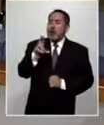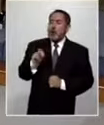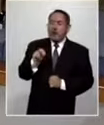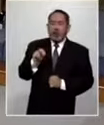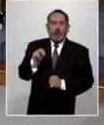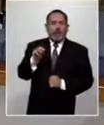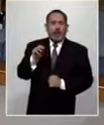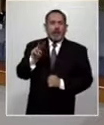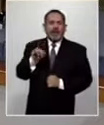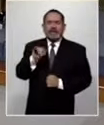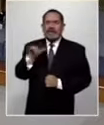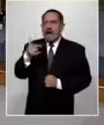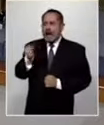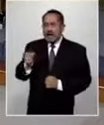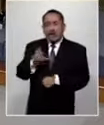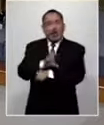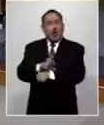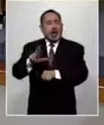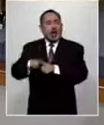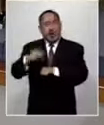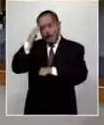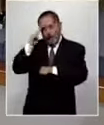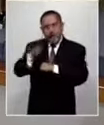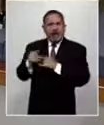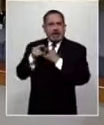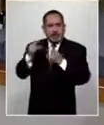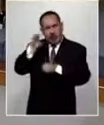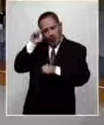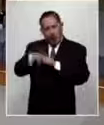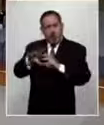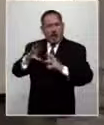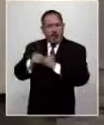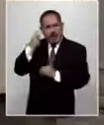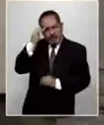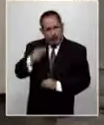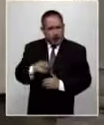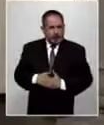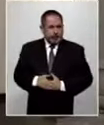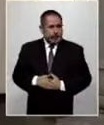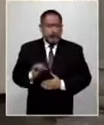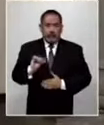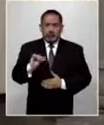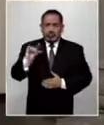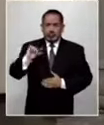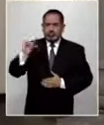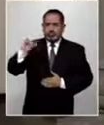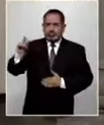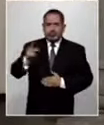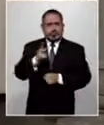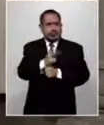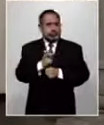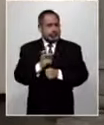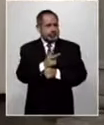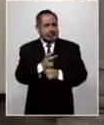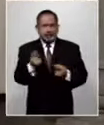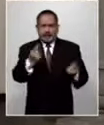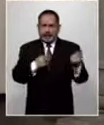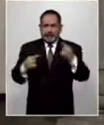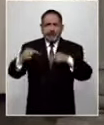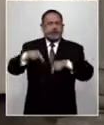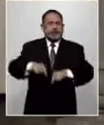Mejías, coordinador de Memoria Histórica y Cultural de México. Distinguidas invitadas e invitados que nos